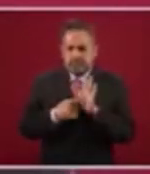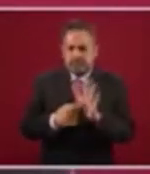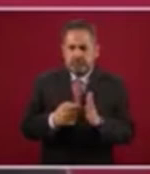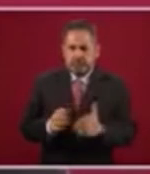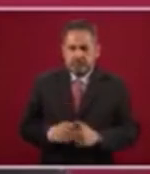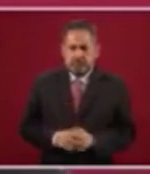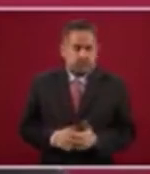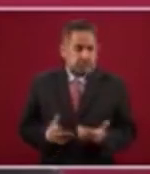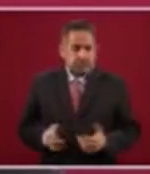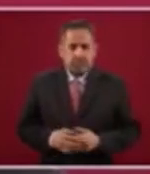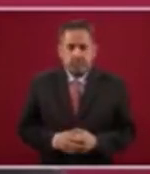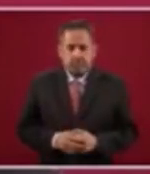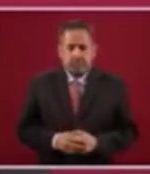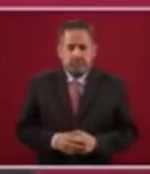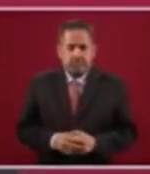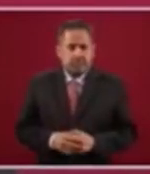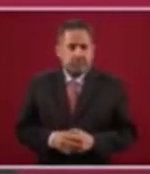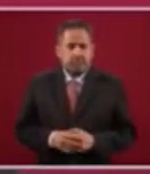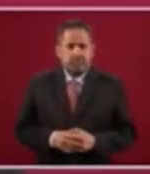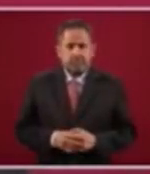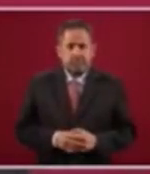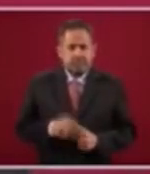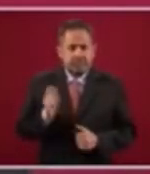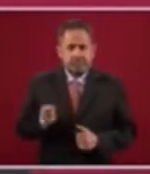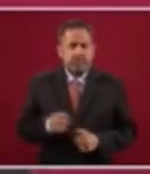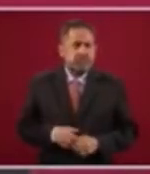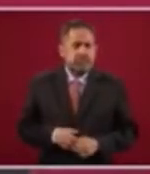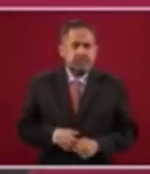pues no solo de